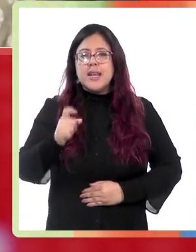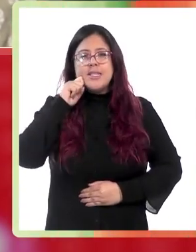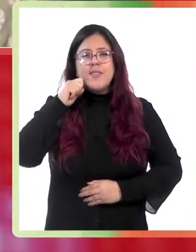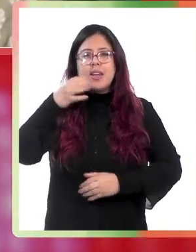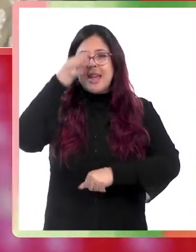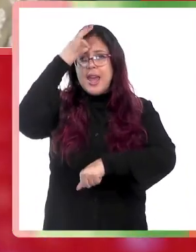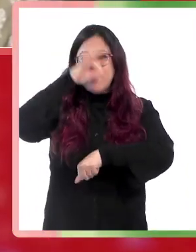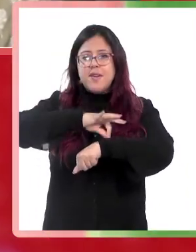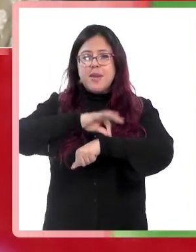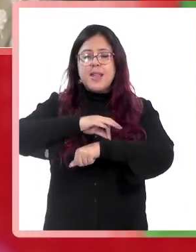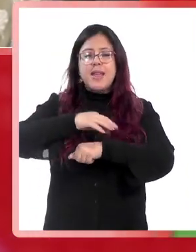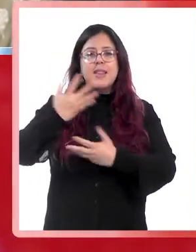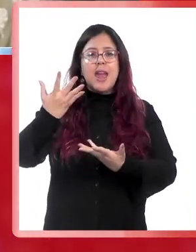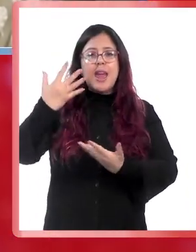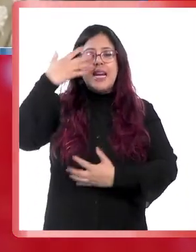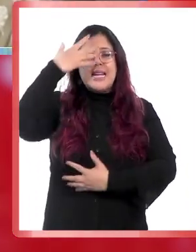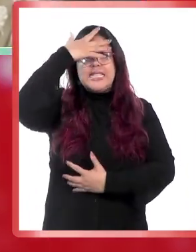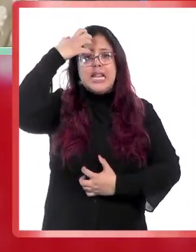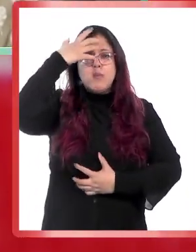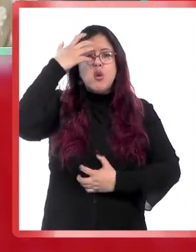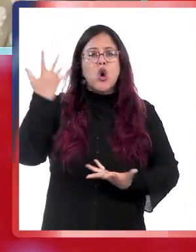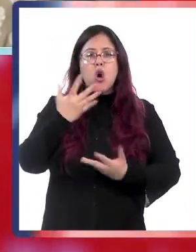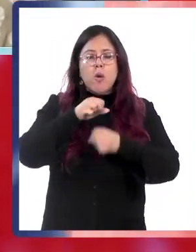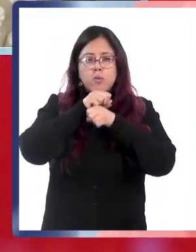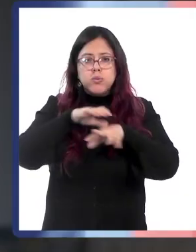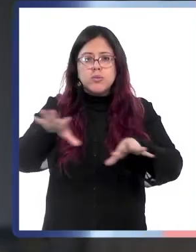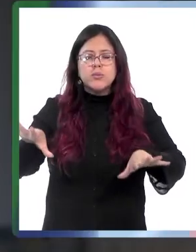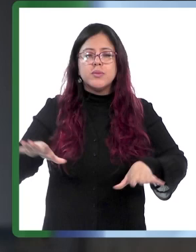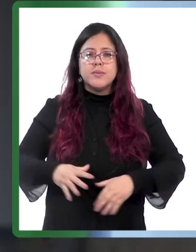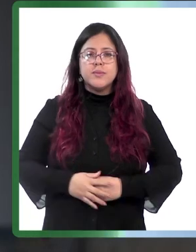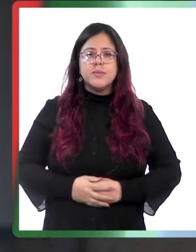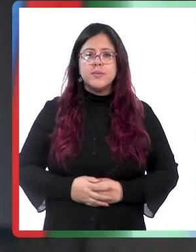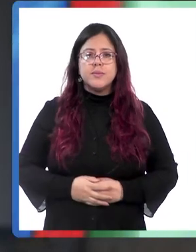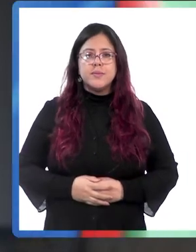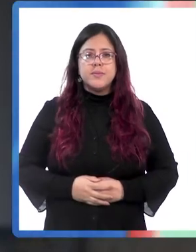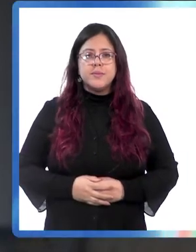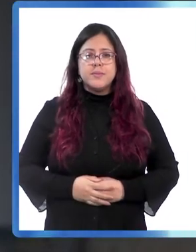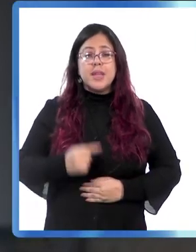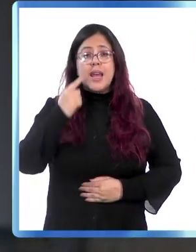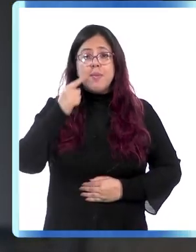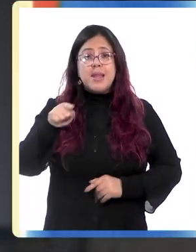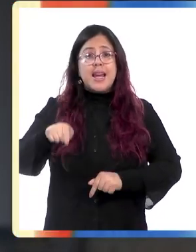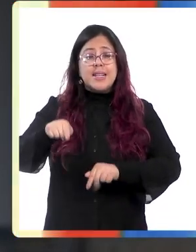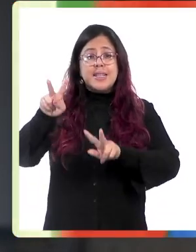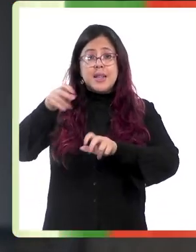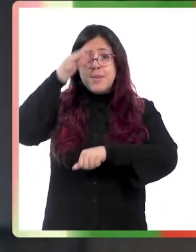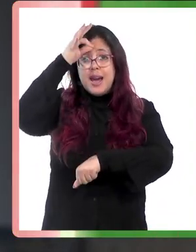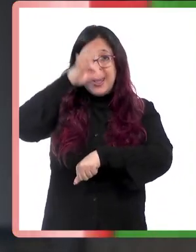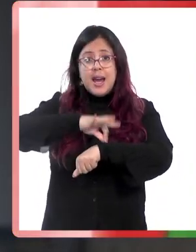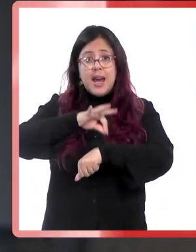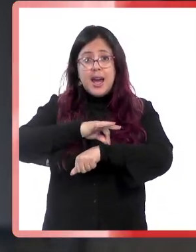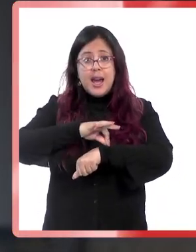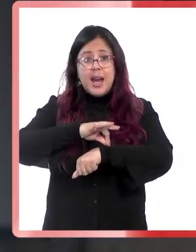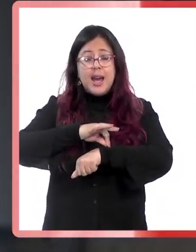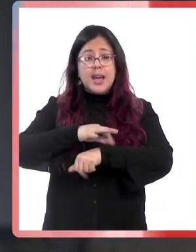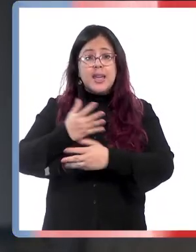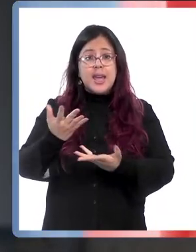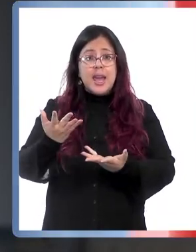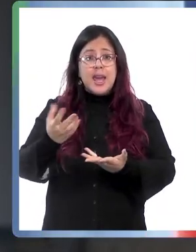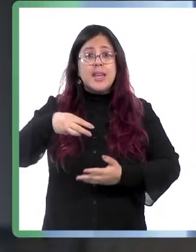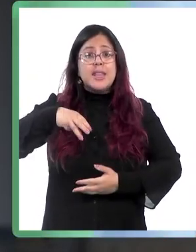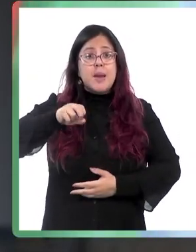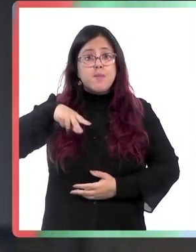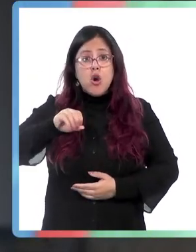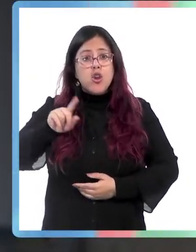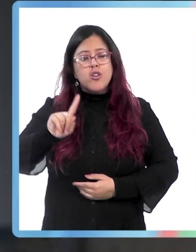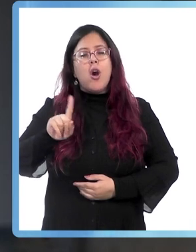es la viruela del mono y cómo se transmite? Bueno, mira, la viruela del mono, que ya no deberíamos llamar la viruela del mono, ¿no? Se